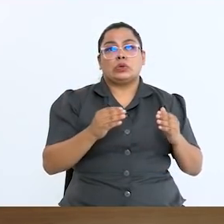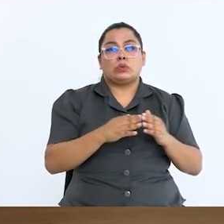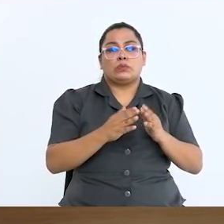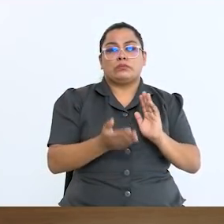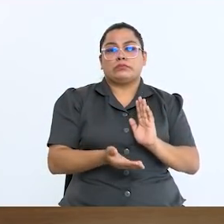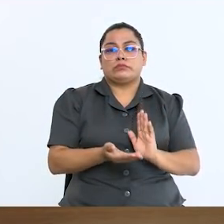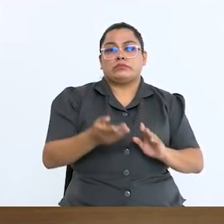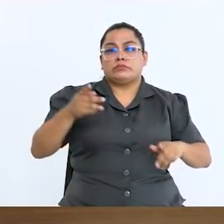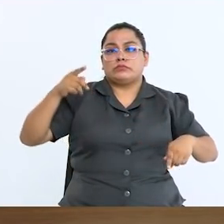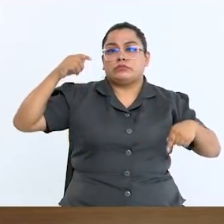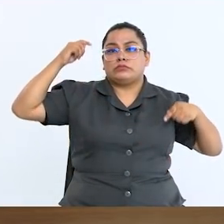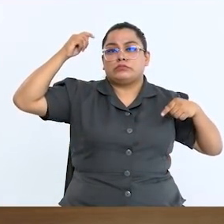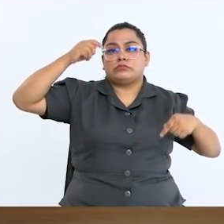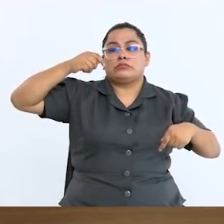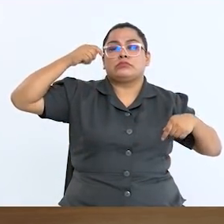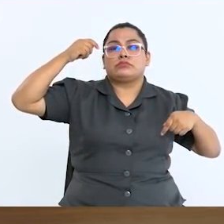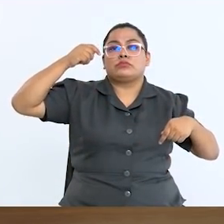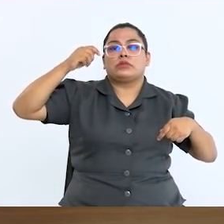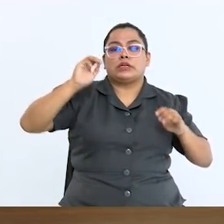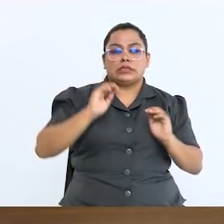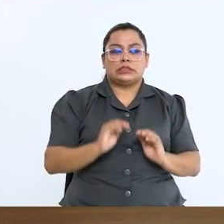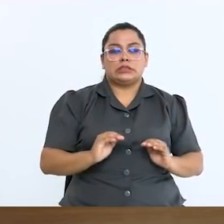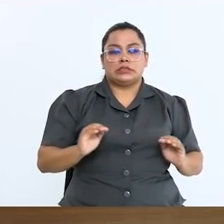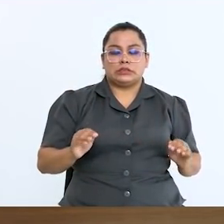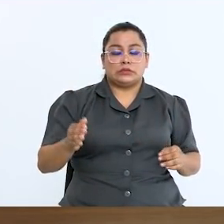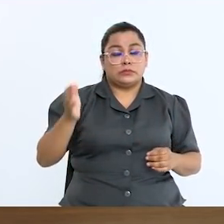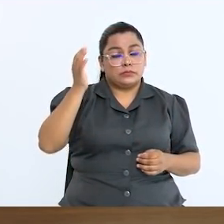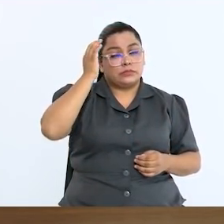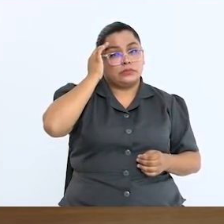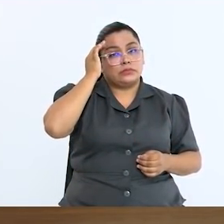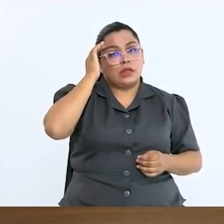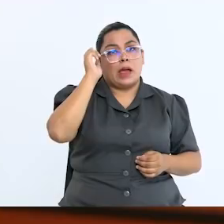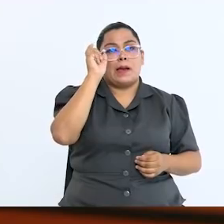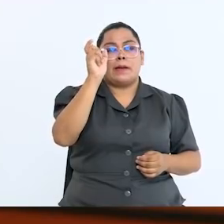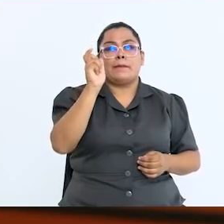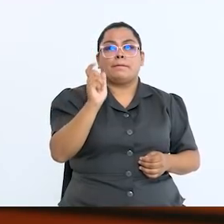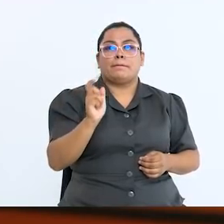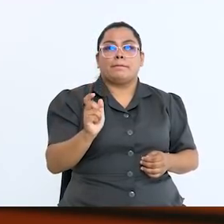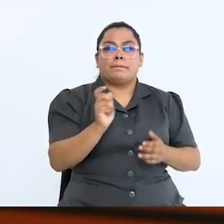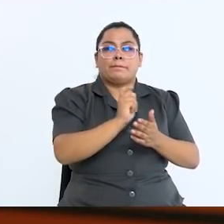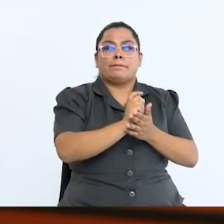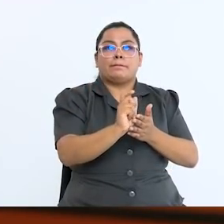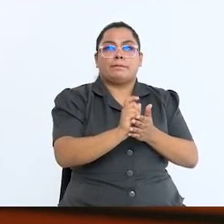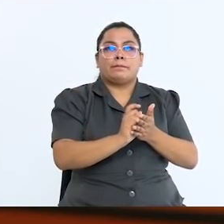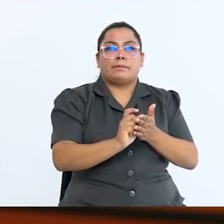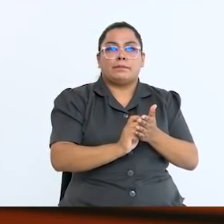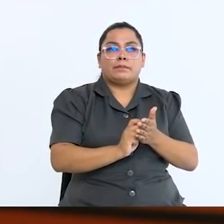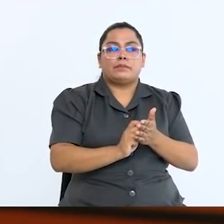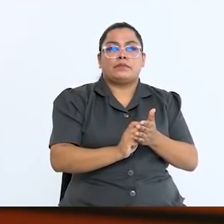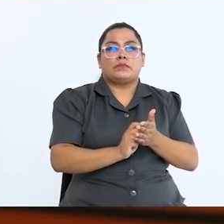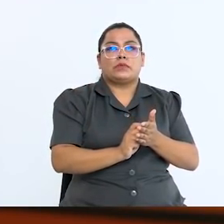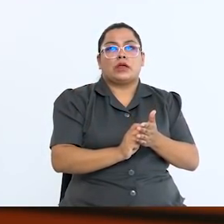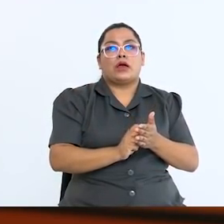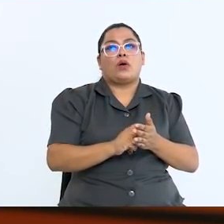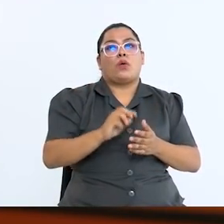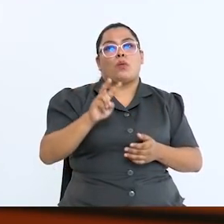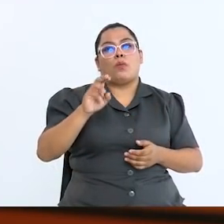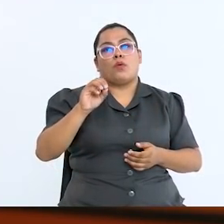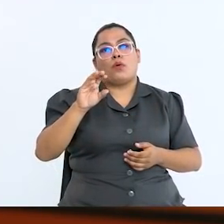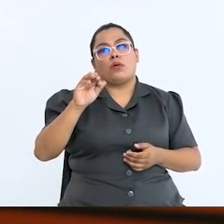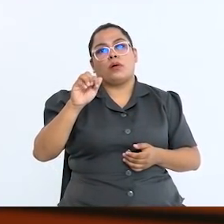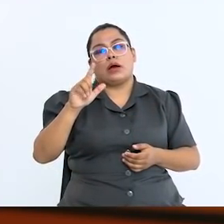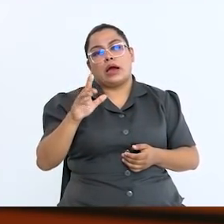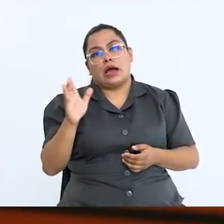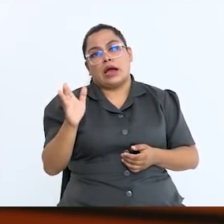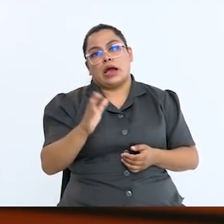tratamos de desarrollar la conciencia silábica, que es cuando el niño sabe que las palabras se escriben con una consonante y con una vocal